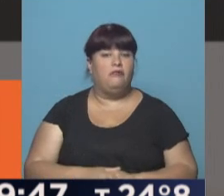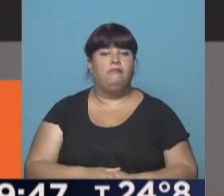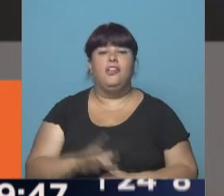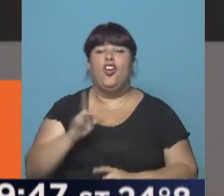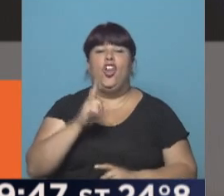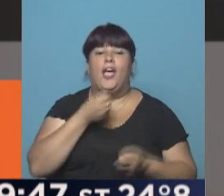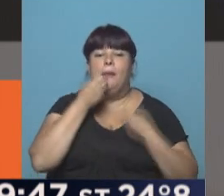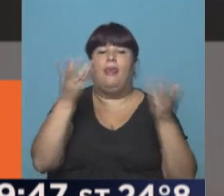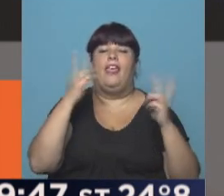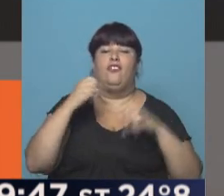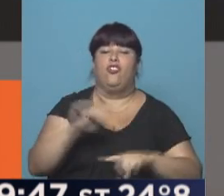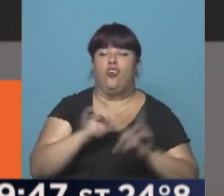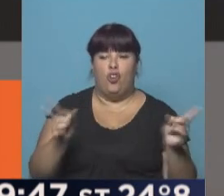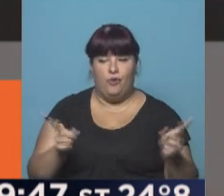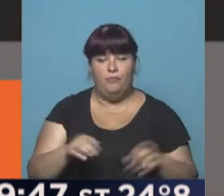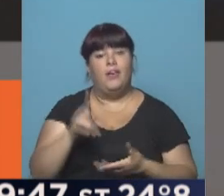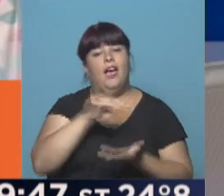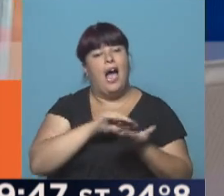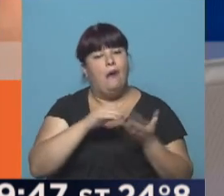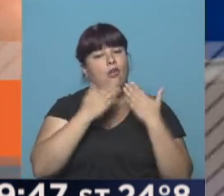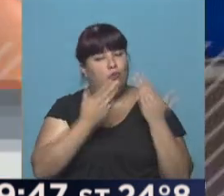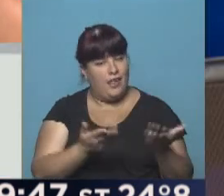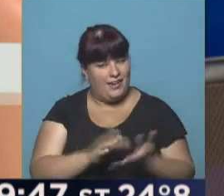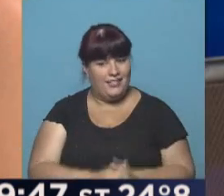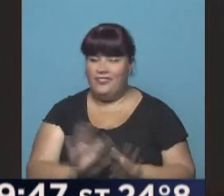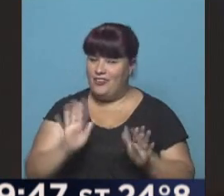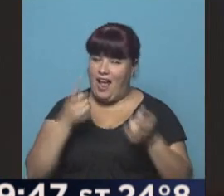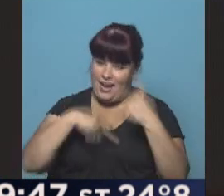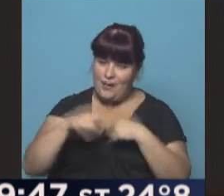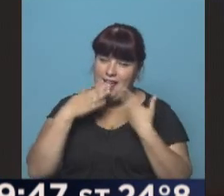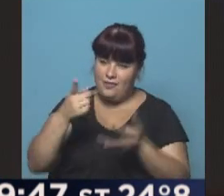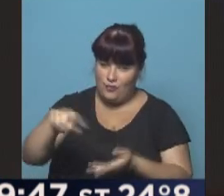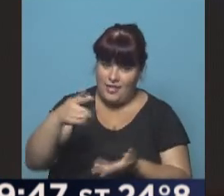quería que es investigar doctor romero victórica muchas gracias no al contrario gracias a ustedes por favor